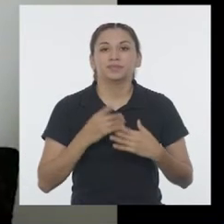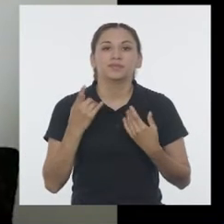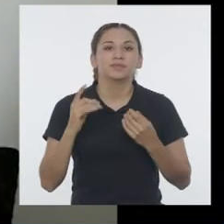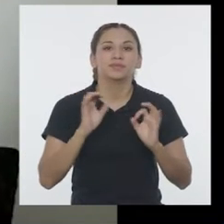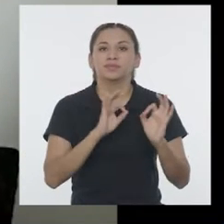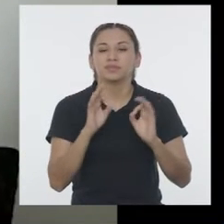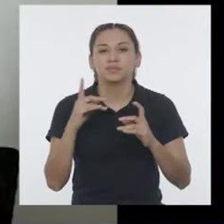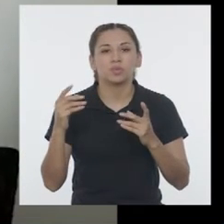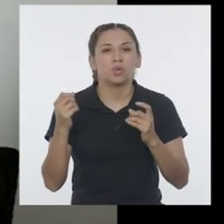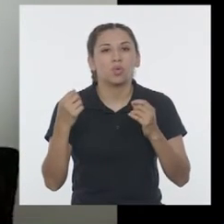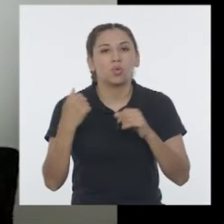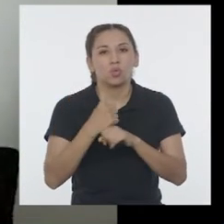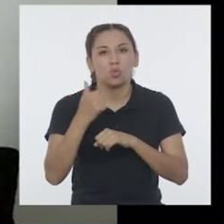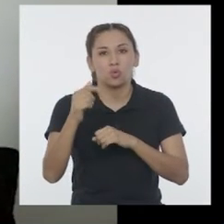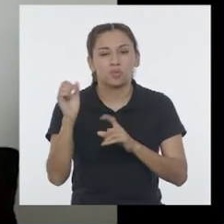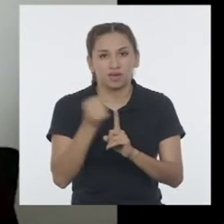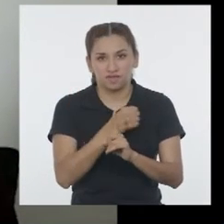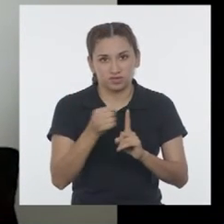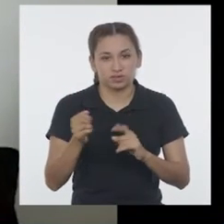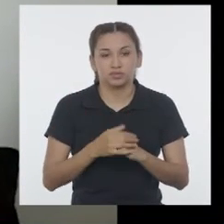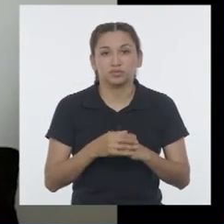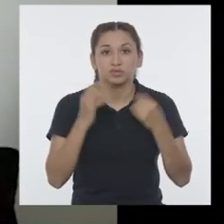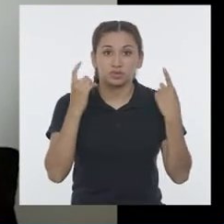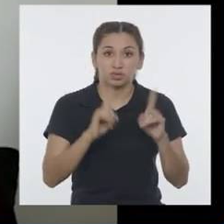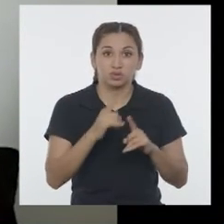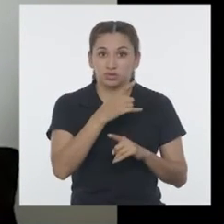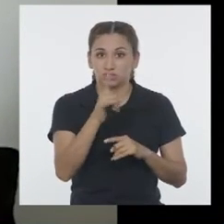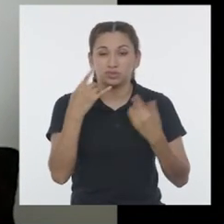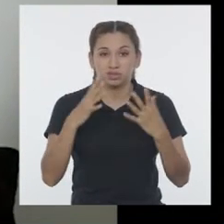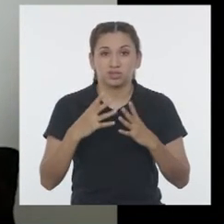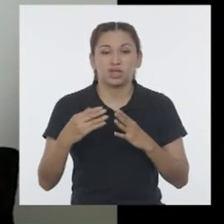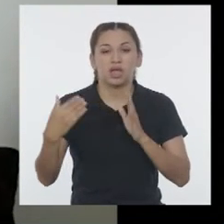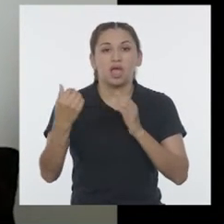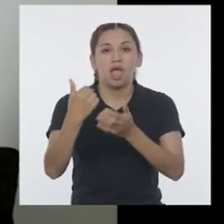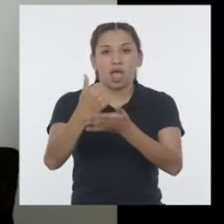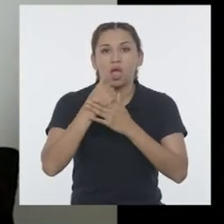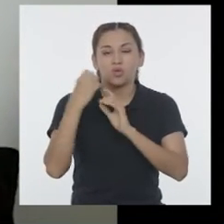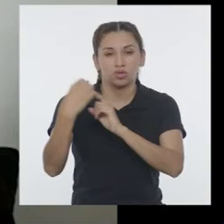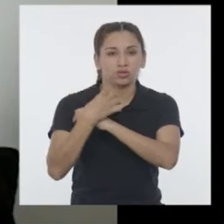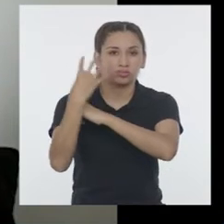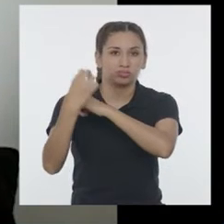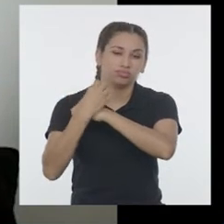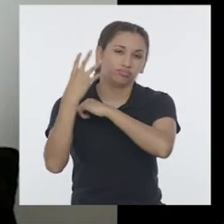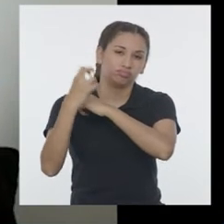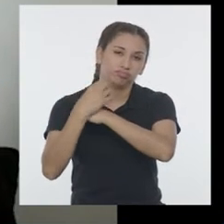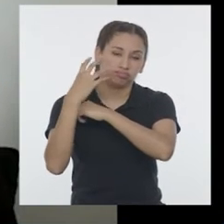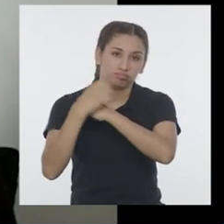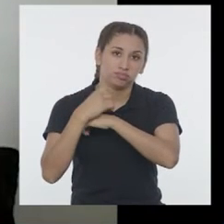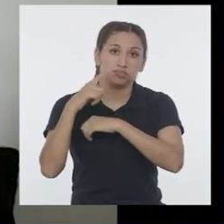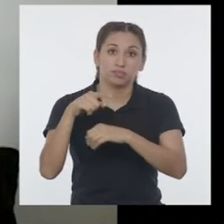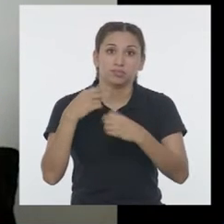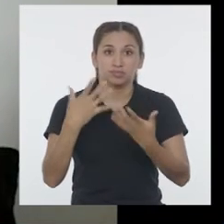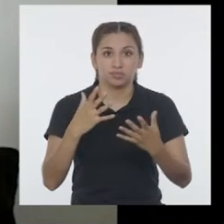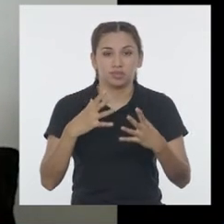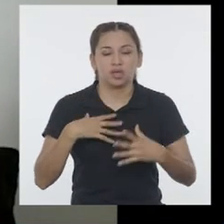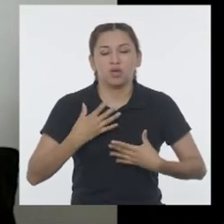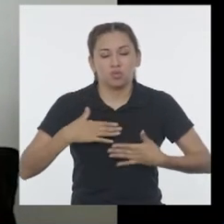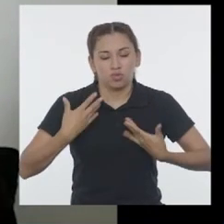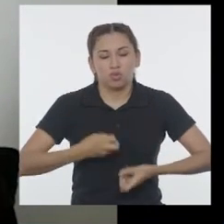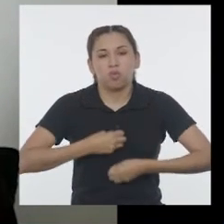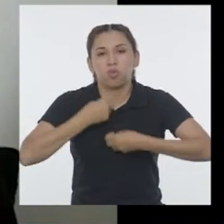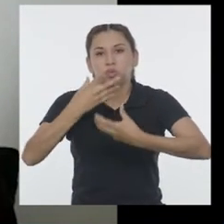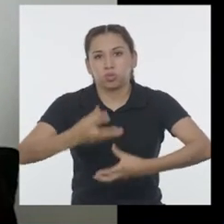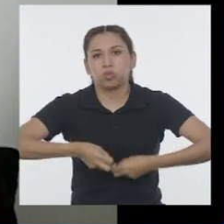los síntomas originados por la violencia. Cuando nos encontramos recibiendo una terapia psicológica, pues nos vamos a permitir el